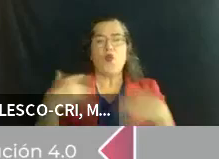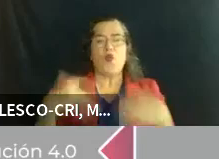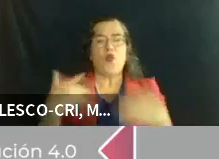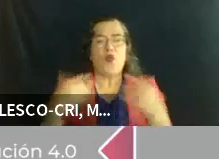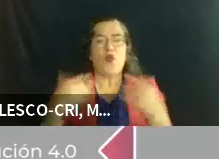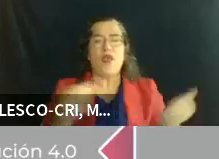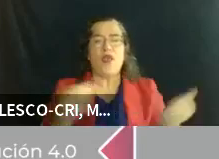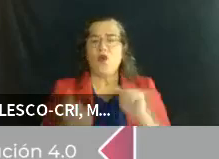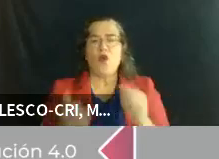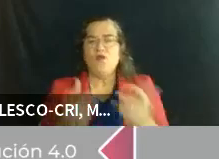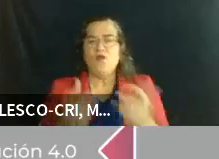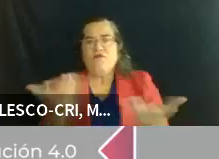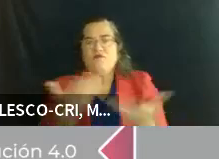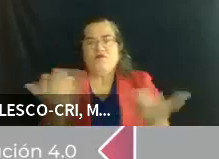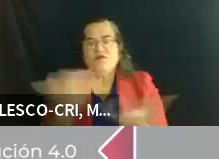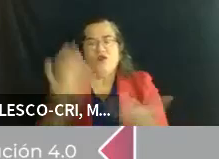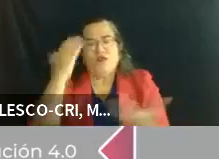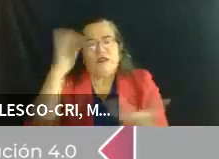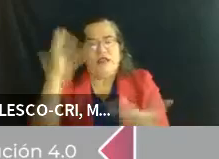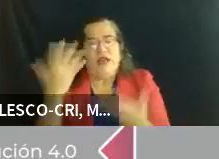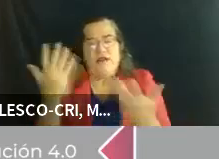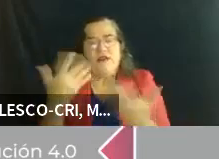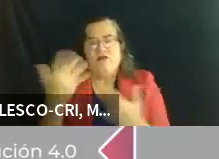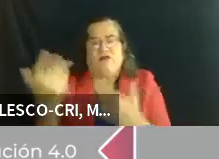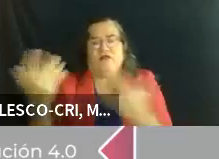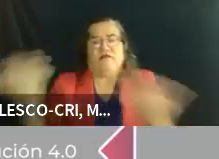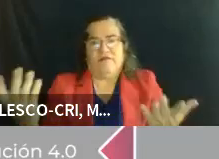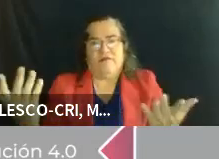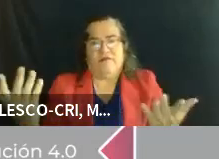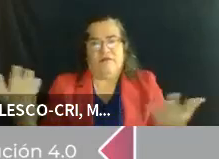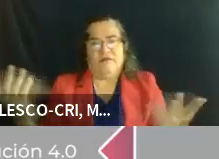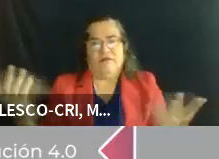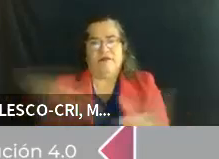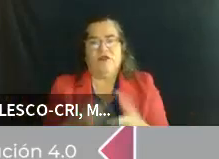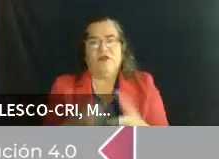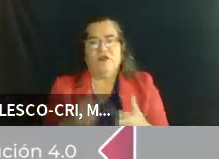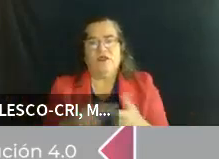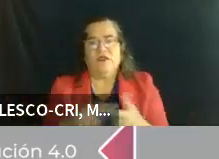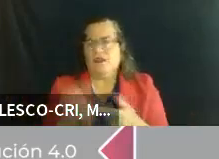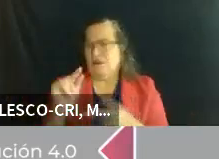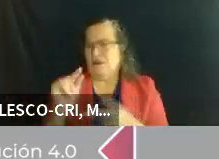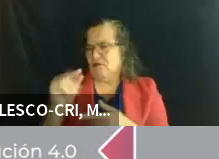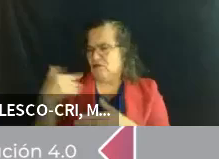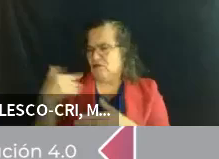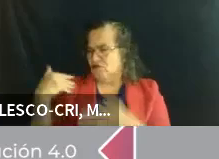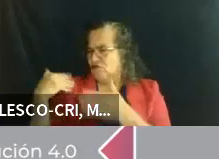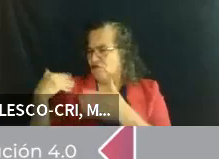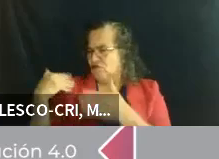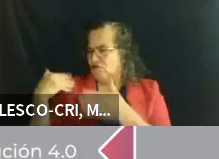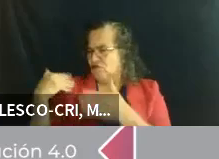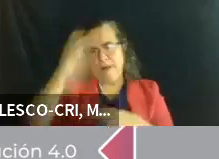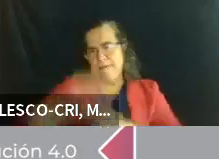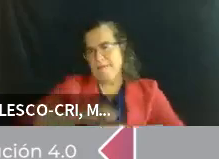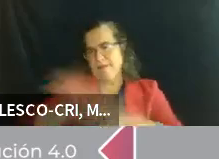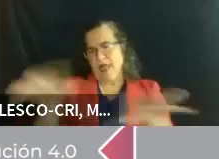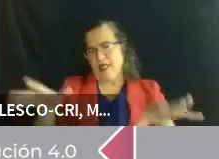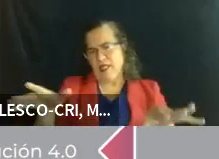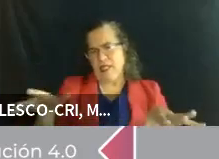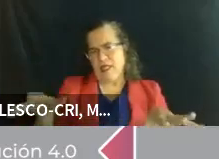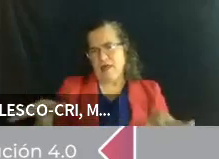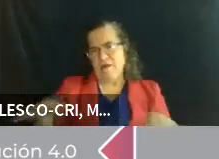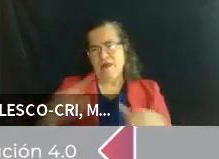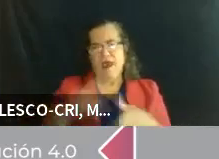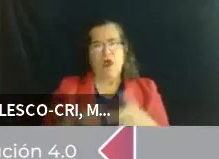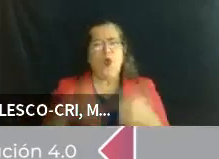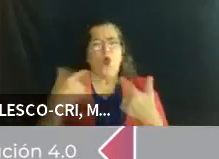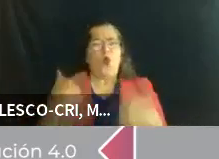como decía recién Laura, pasamos una pandemia que generó una bisagra en relación a la